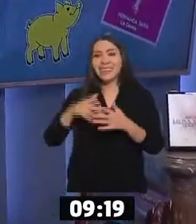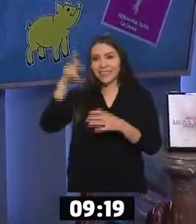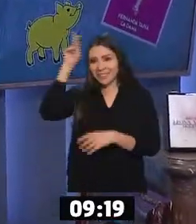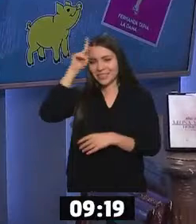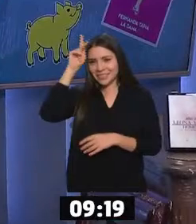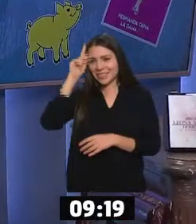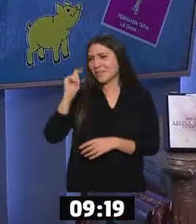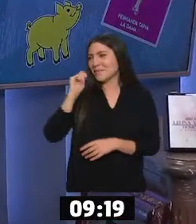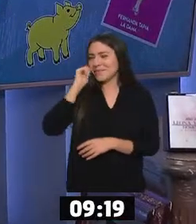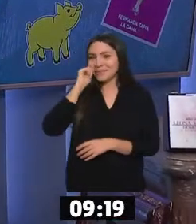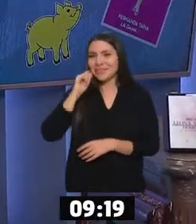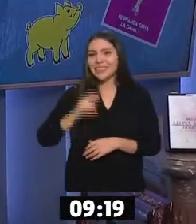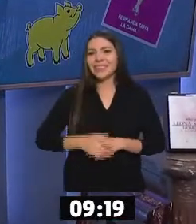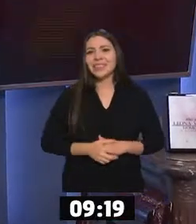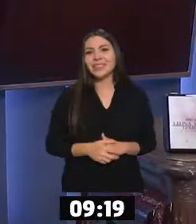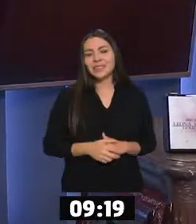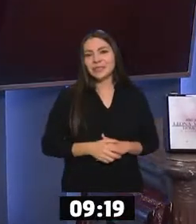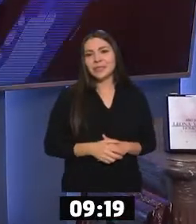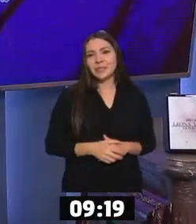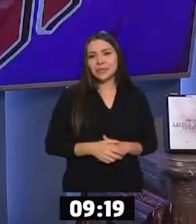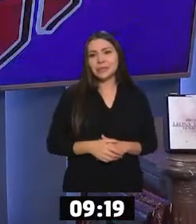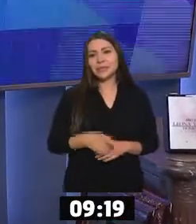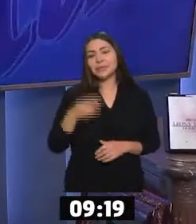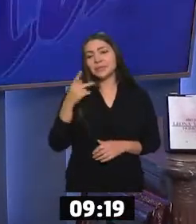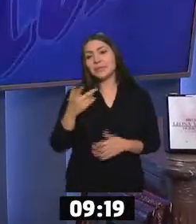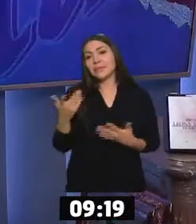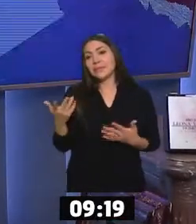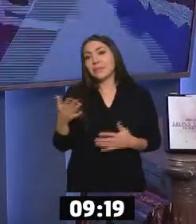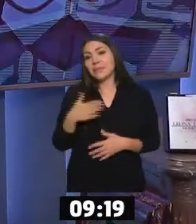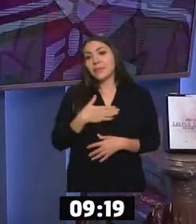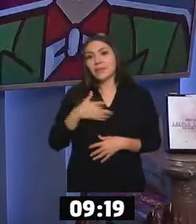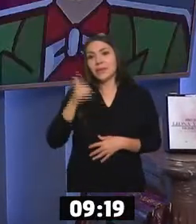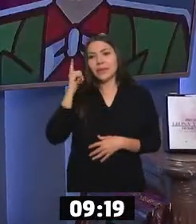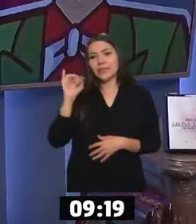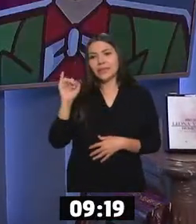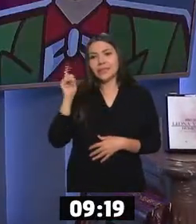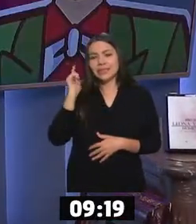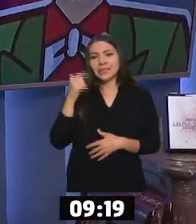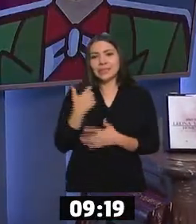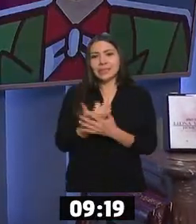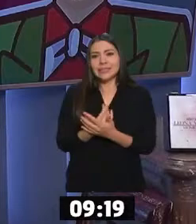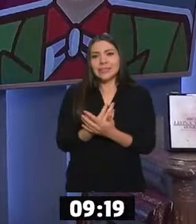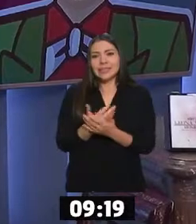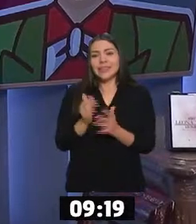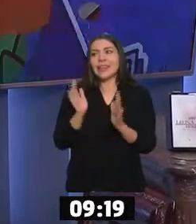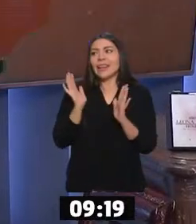No, pero a ver, yo sí espero con tensión el resultado. ¿Por qué, señor? En